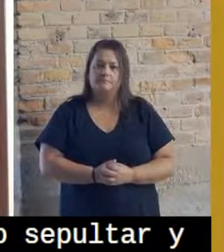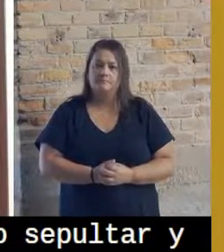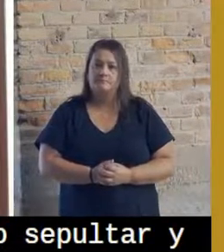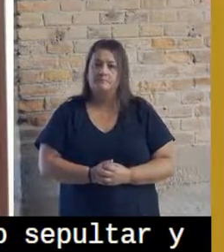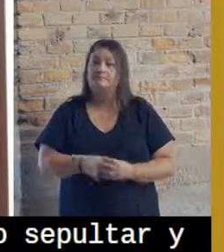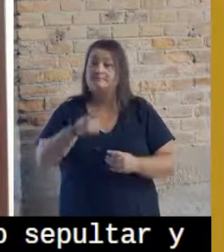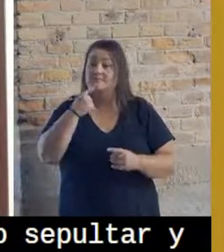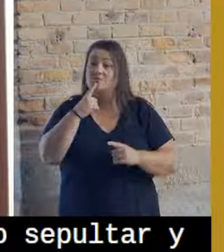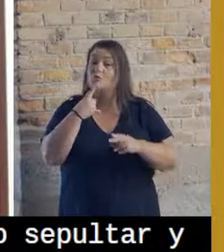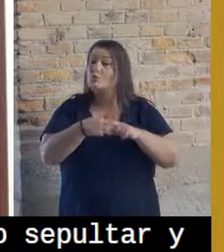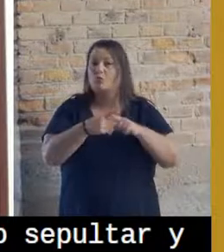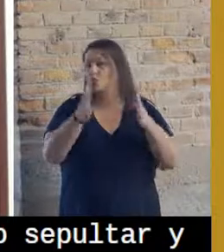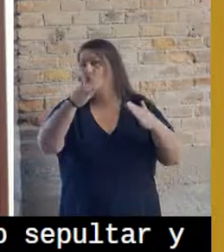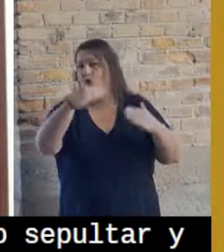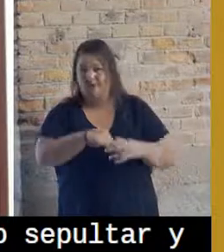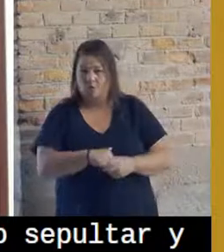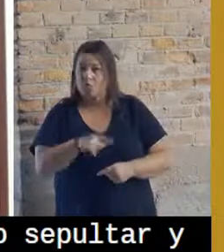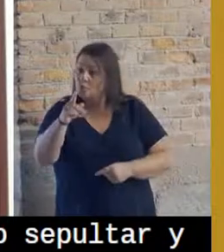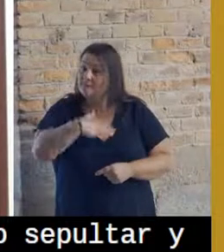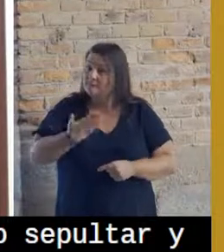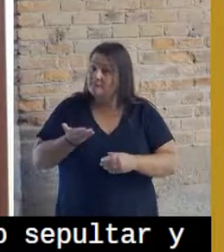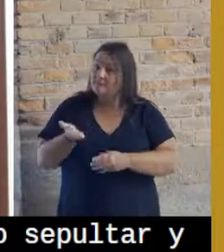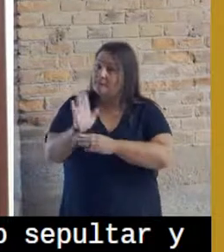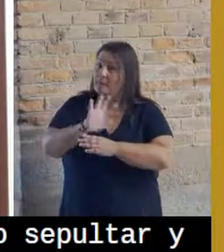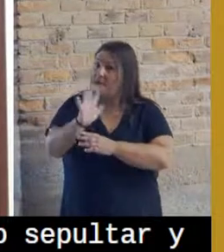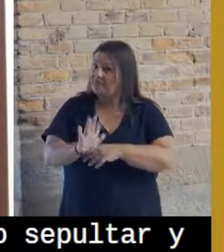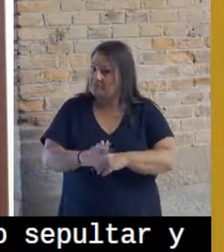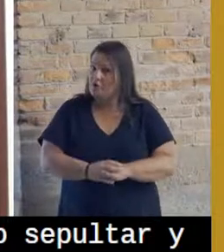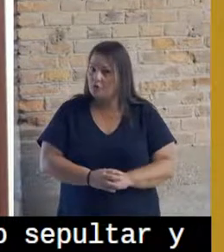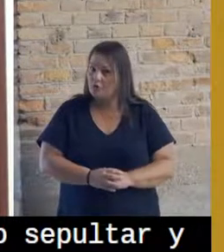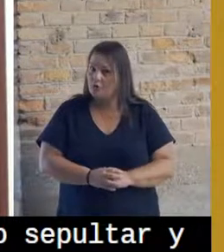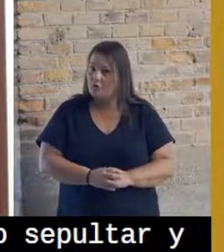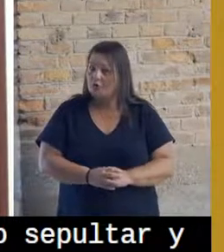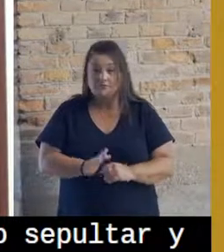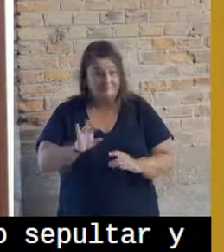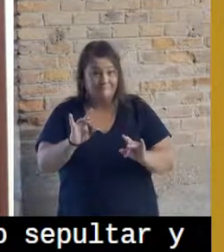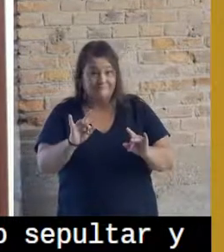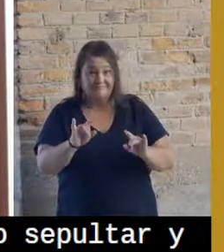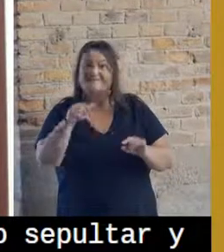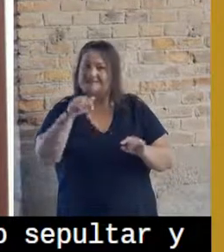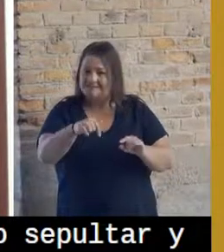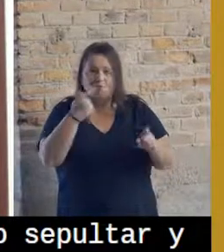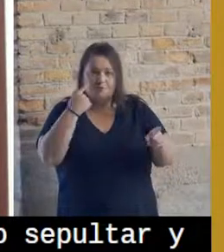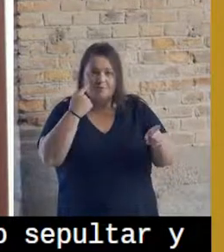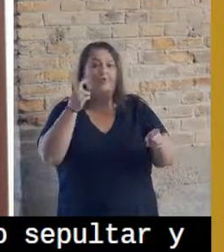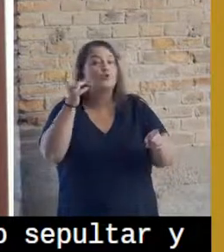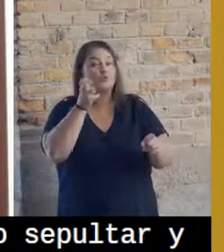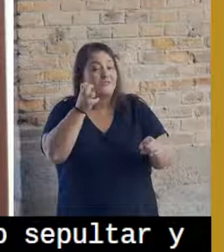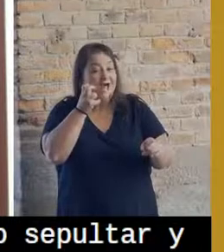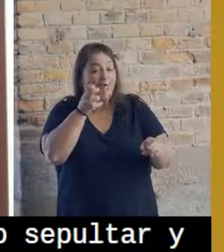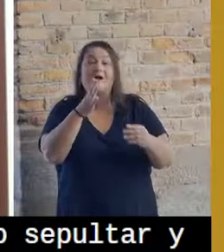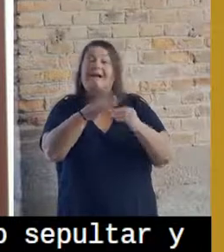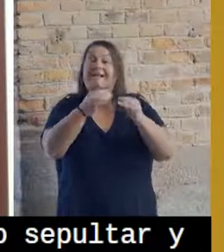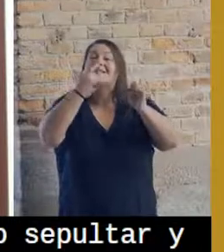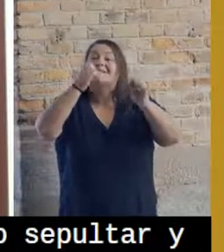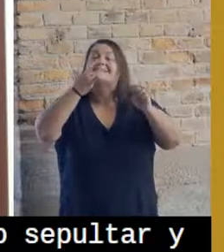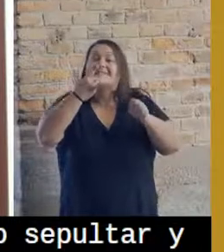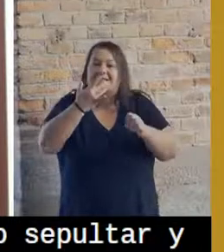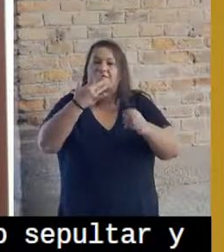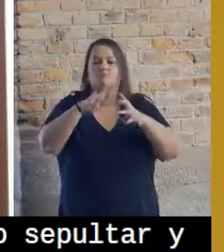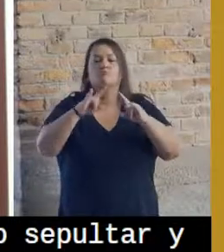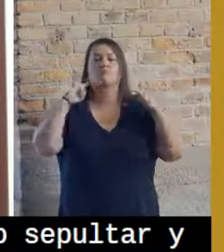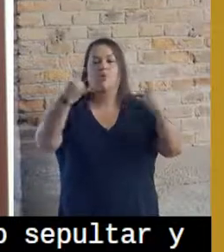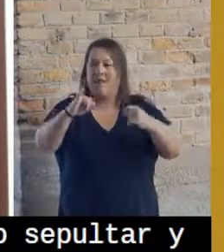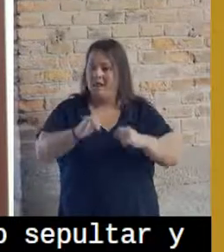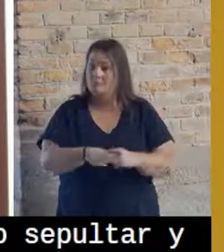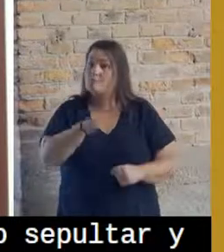ese producto no lo tengo quieres que te enseñe algo parecido sí Esto es lo que ha escuchado el cliente cuando hay bcle magnético por